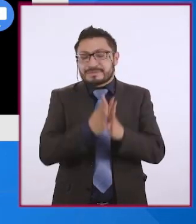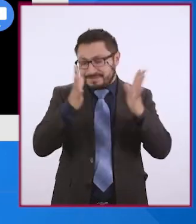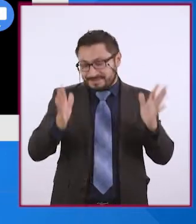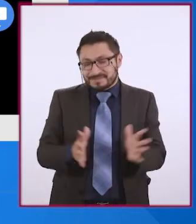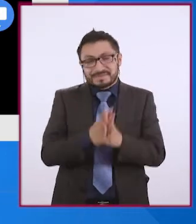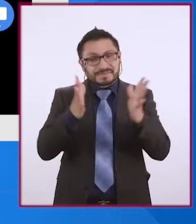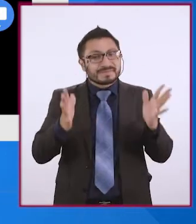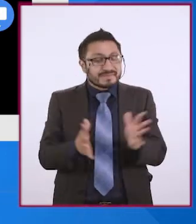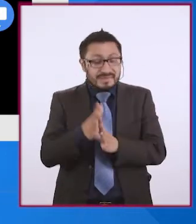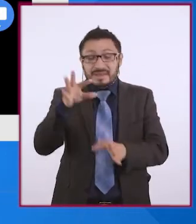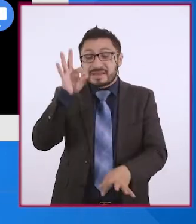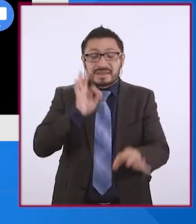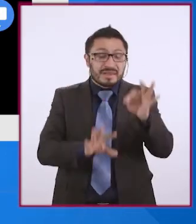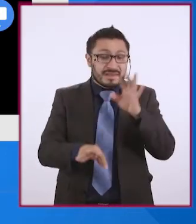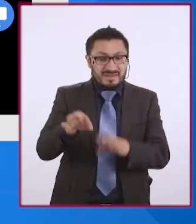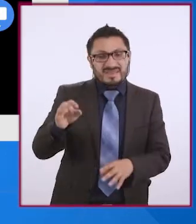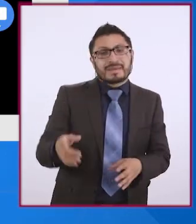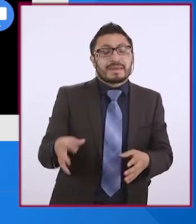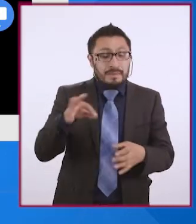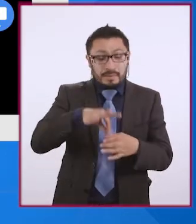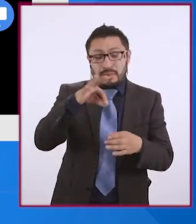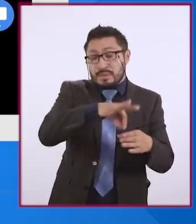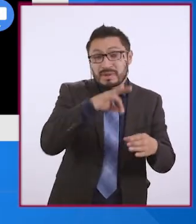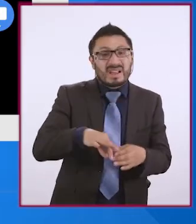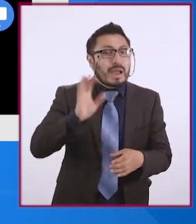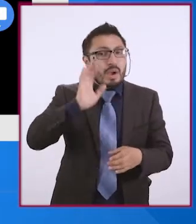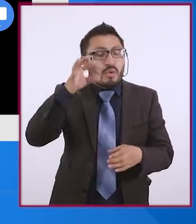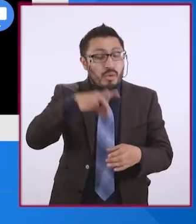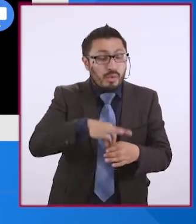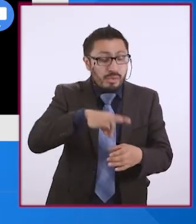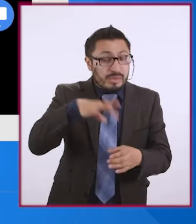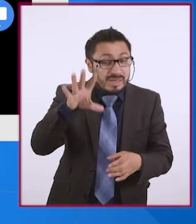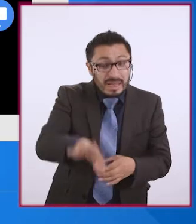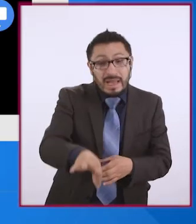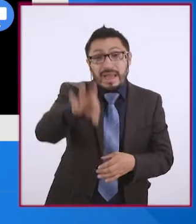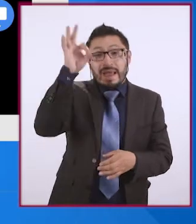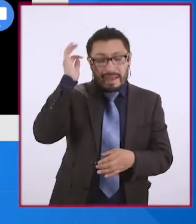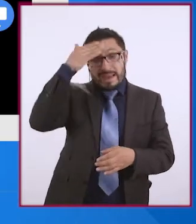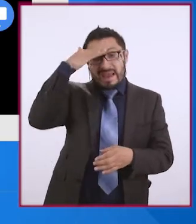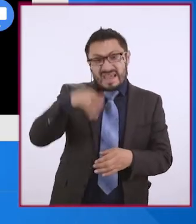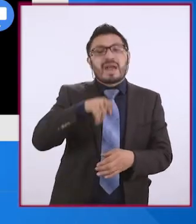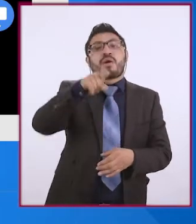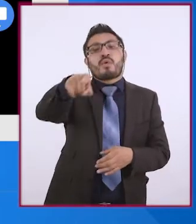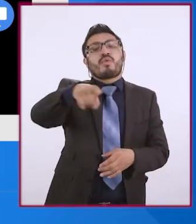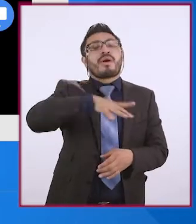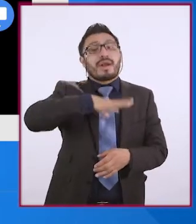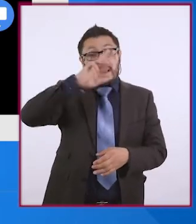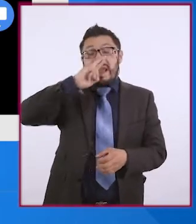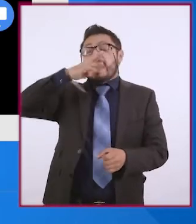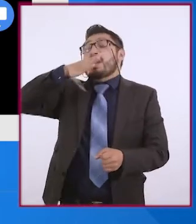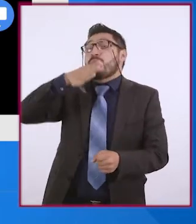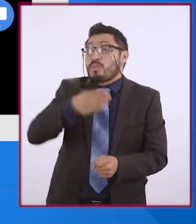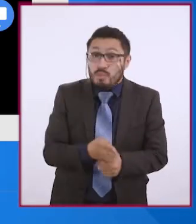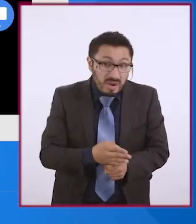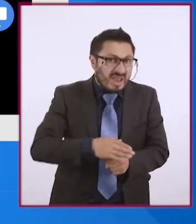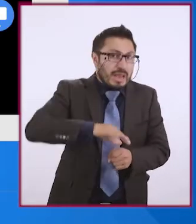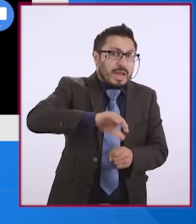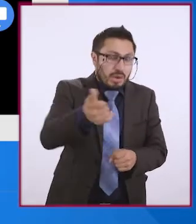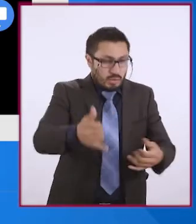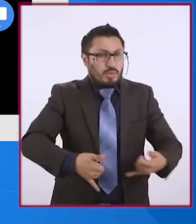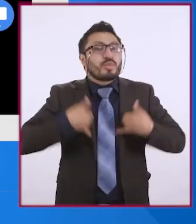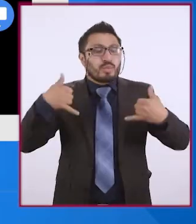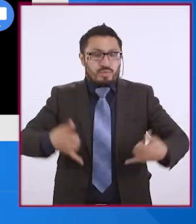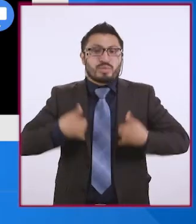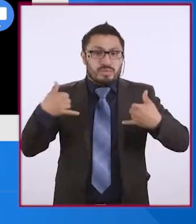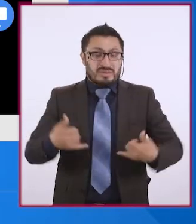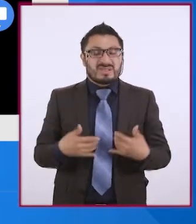participar en procesos electorales y cuando sean elegidos, que sepan que tienen responsabilidades con otros